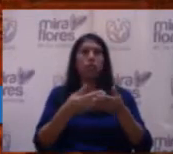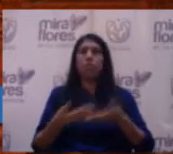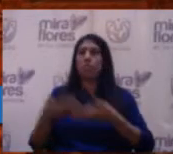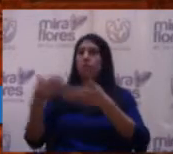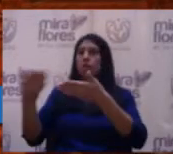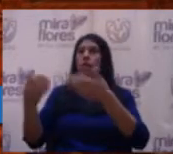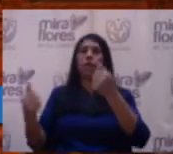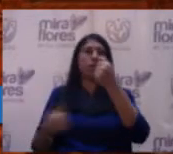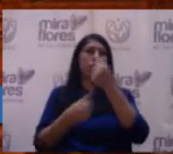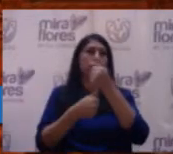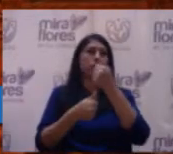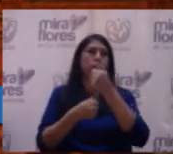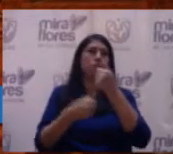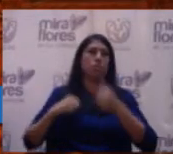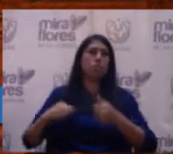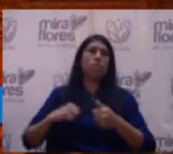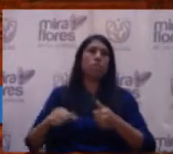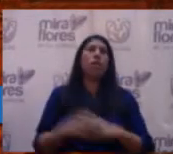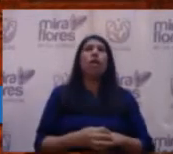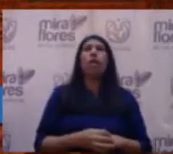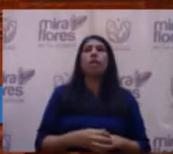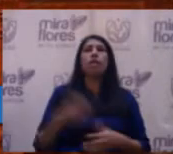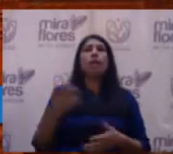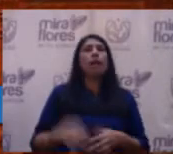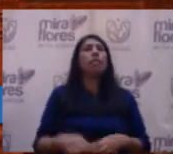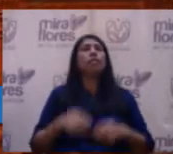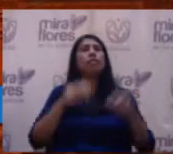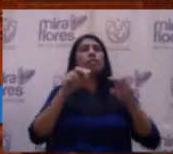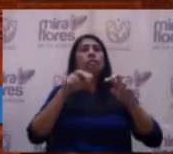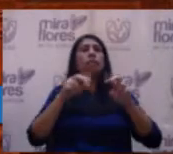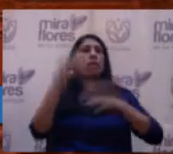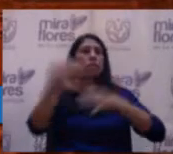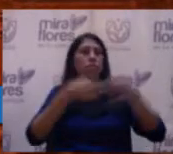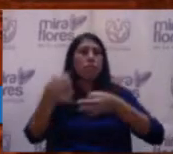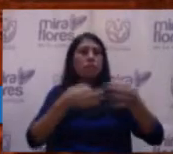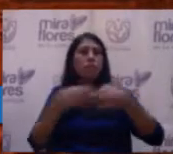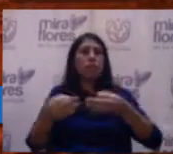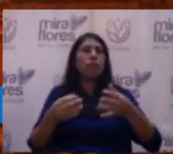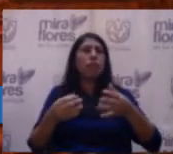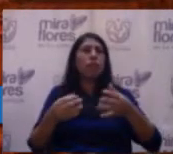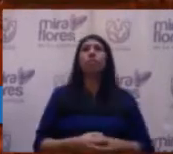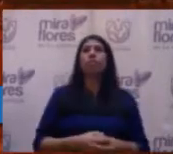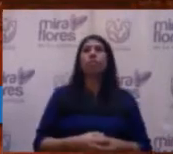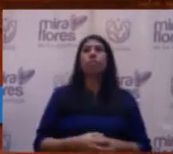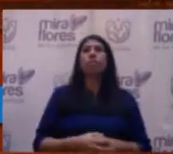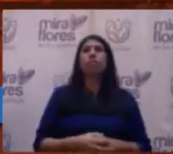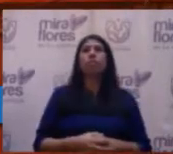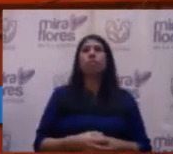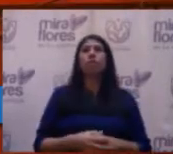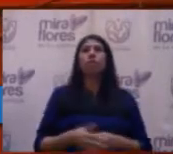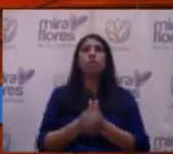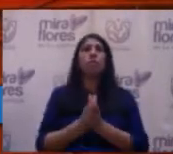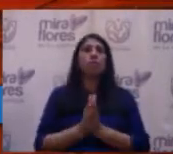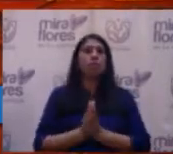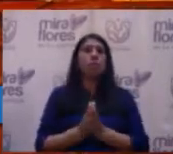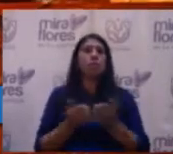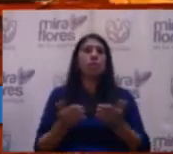municipal a la Secretaría General en el cual se describen las acciones solicitadas por